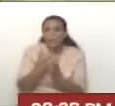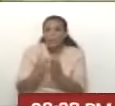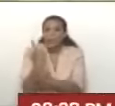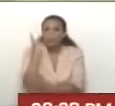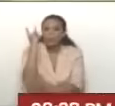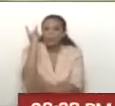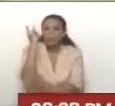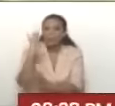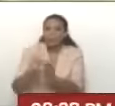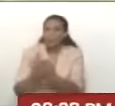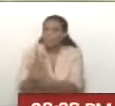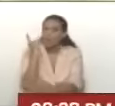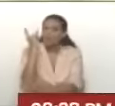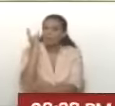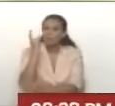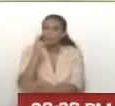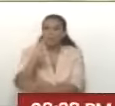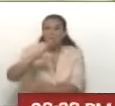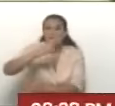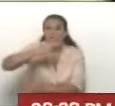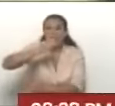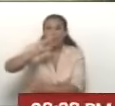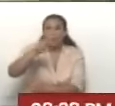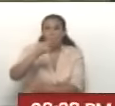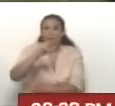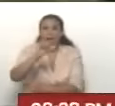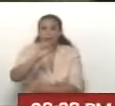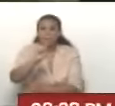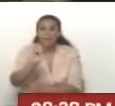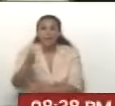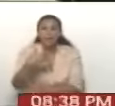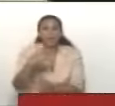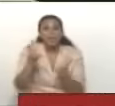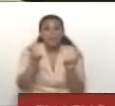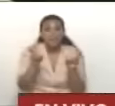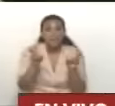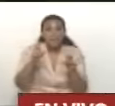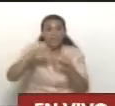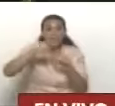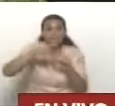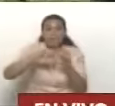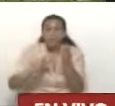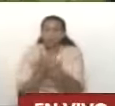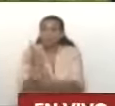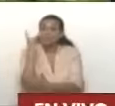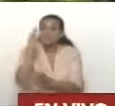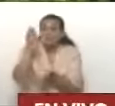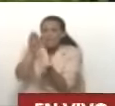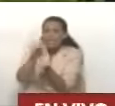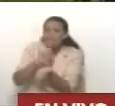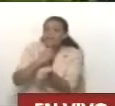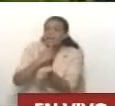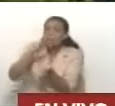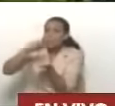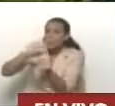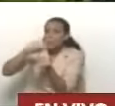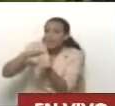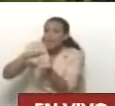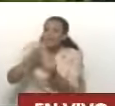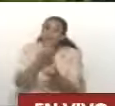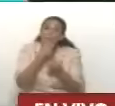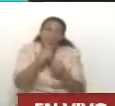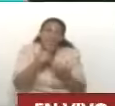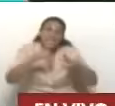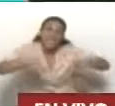llaman... esta es la chaguarama enana. Porque también en el tema de la... ¿Palma enana? Sí, del embellecimiento de la ciudad,